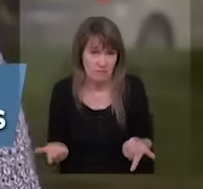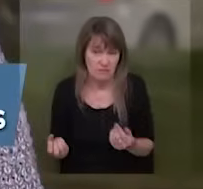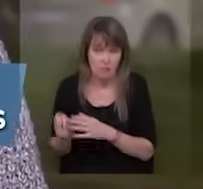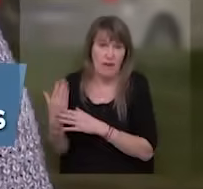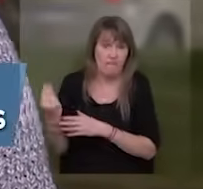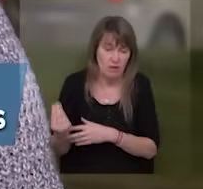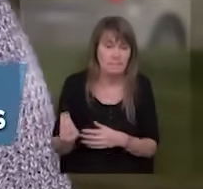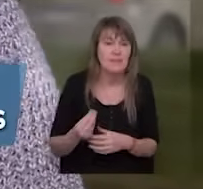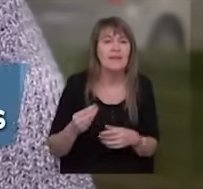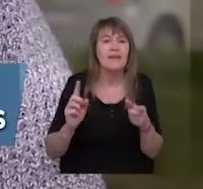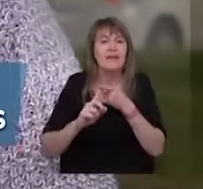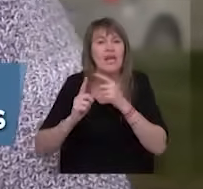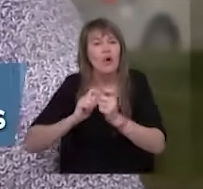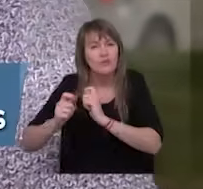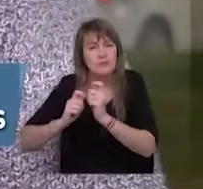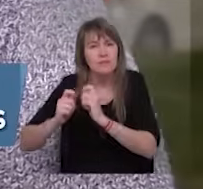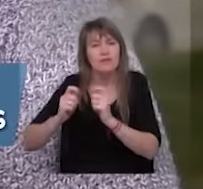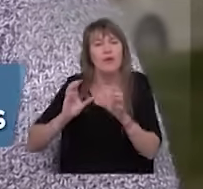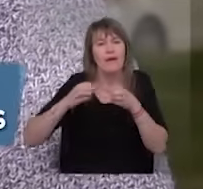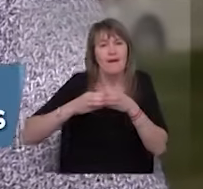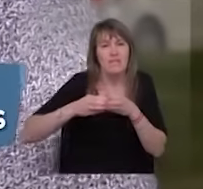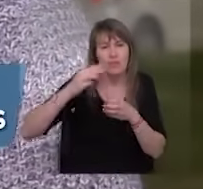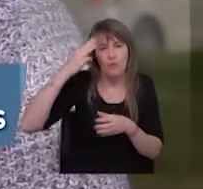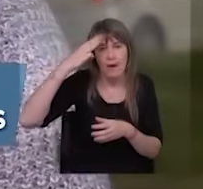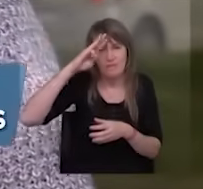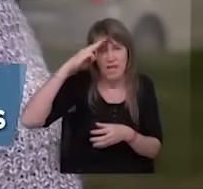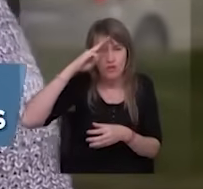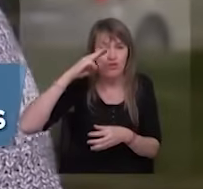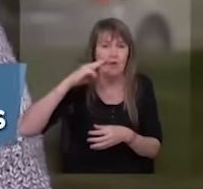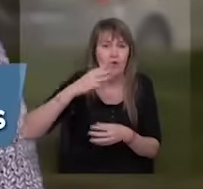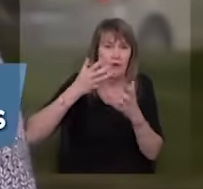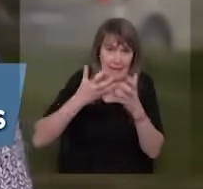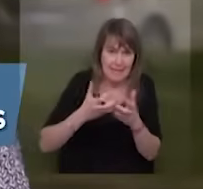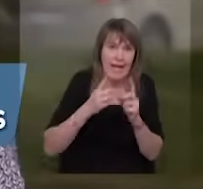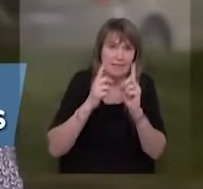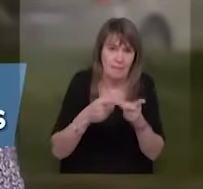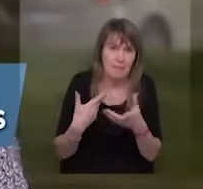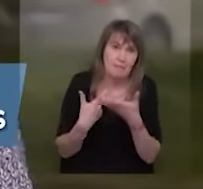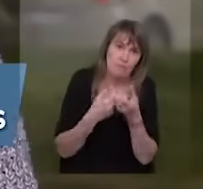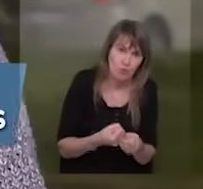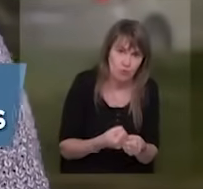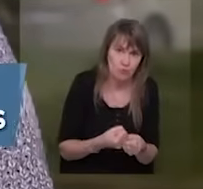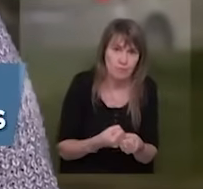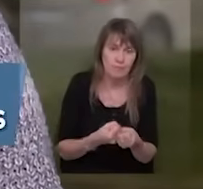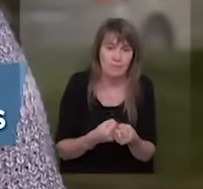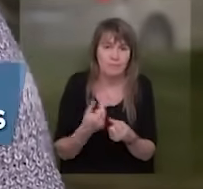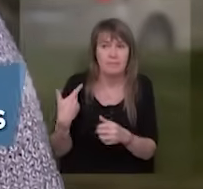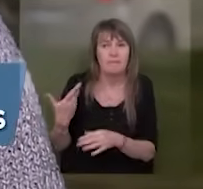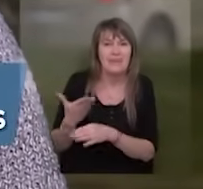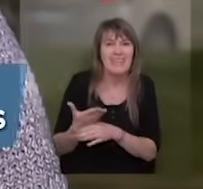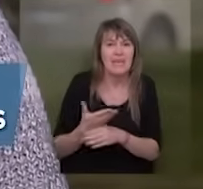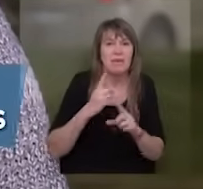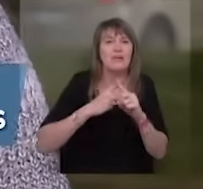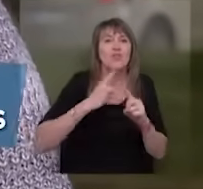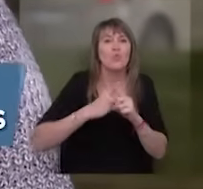Cabildo abierto que era otro de los partidos que iba en esa sintonía en esa línea justamente de del de la solicitud del minutaje